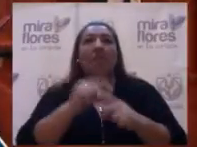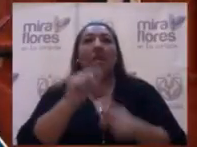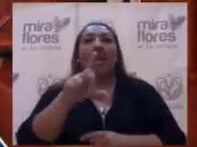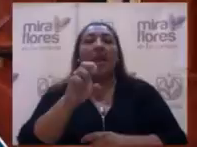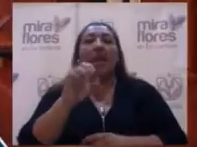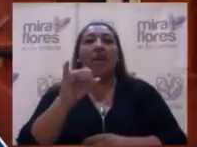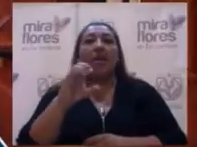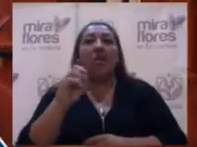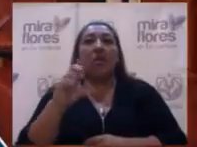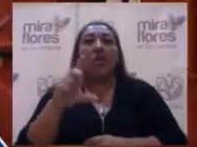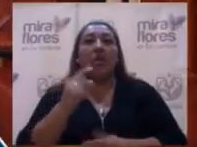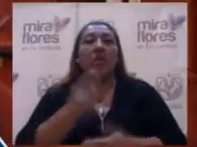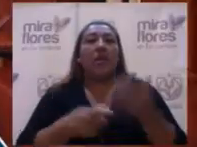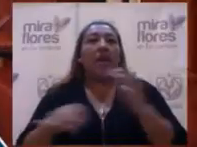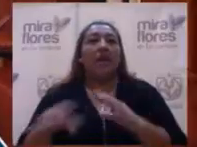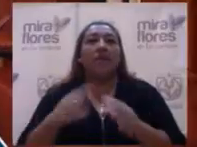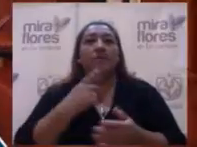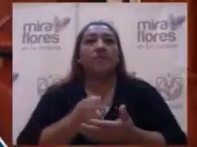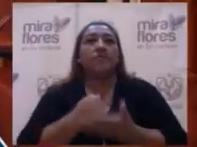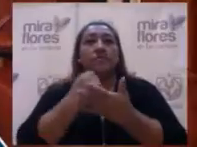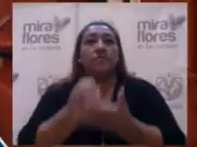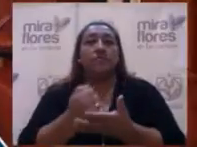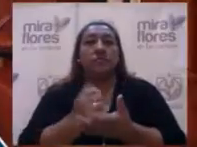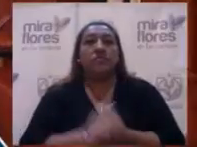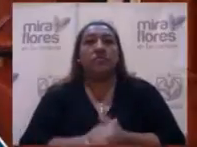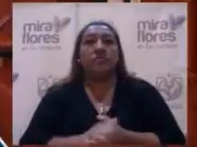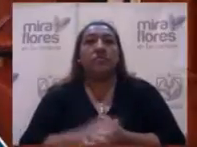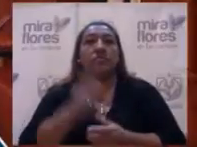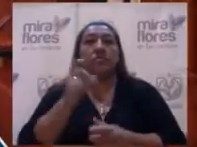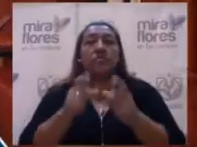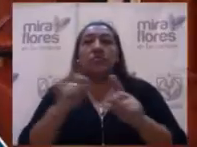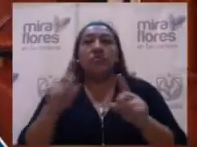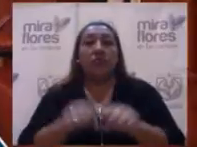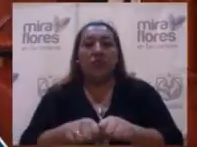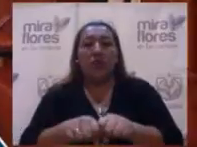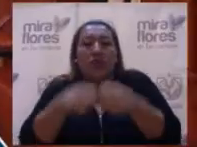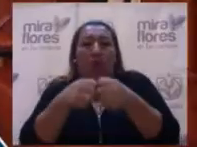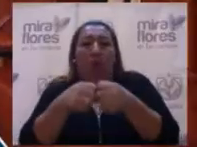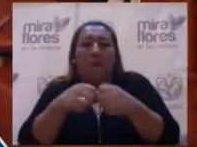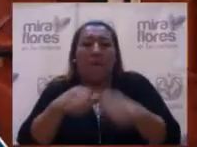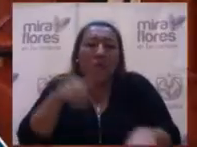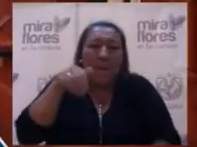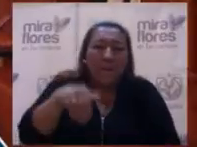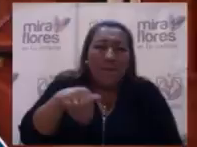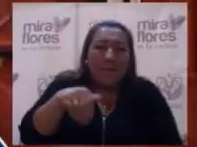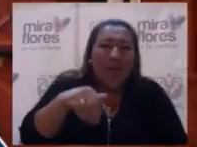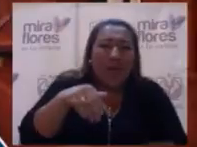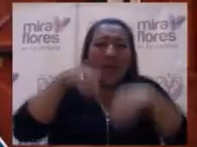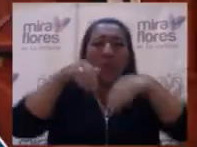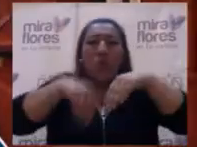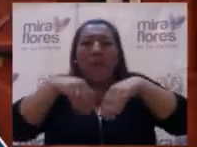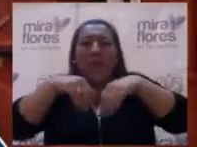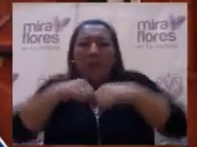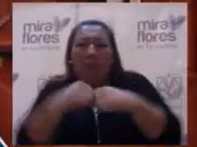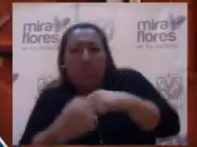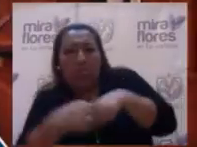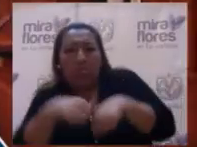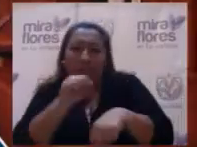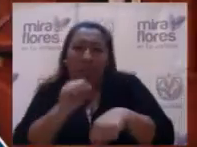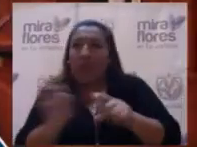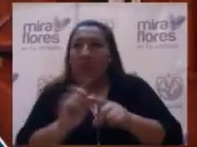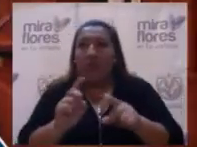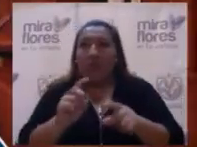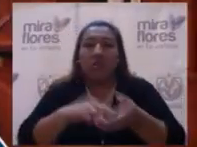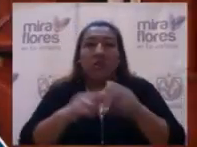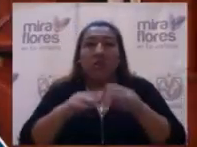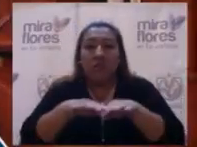que lo que hace es ayuda a que las personas no se lesionen por su, digamos, elasticidad como material rígido, pero dentro de